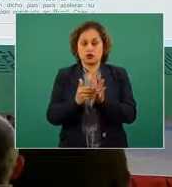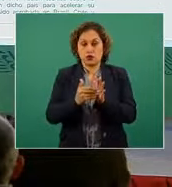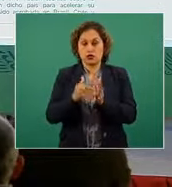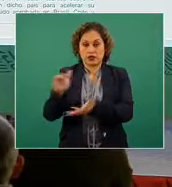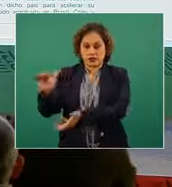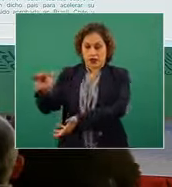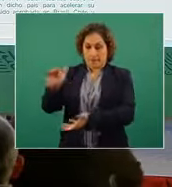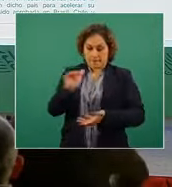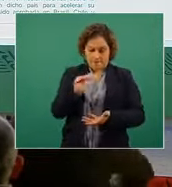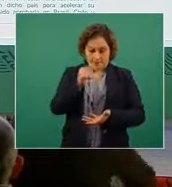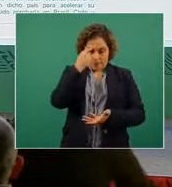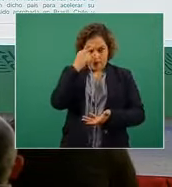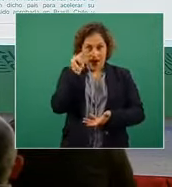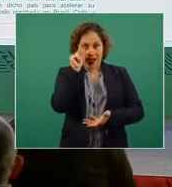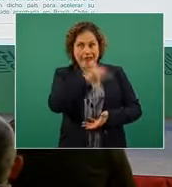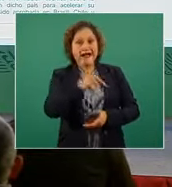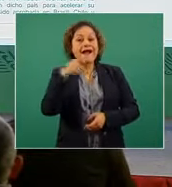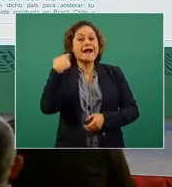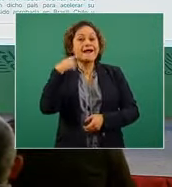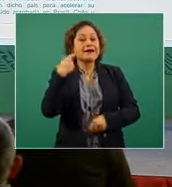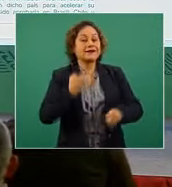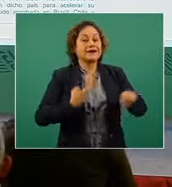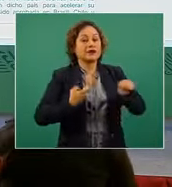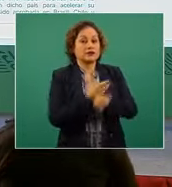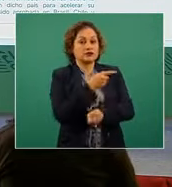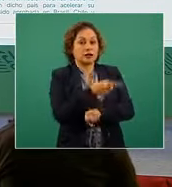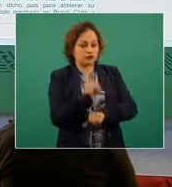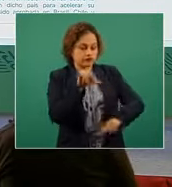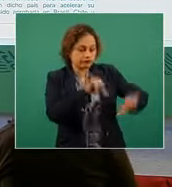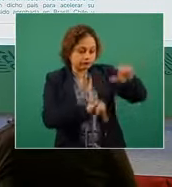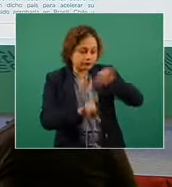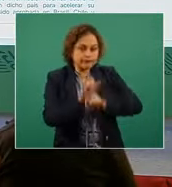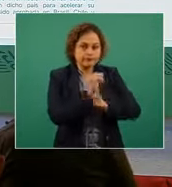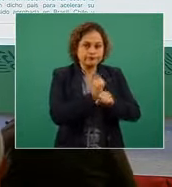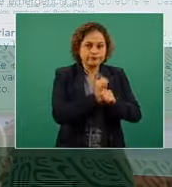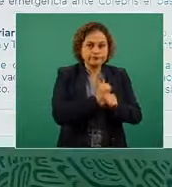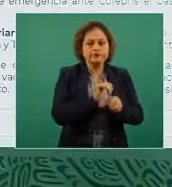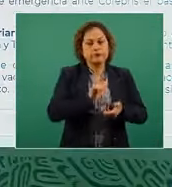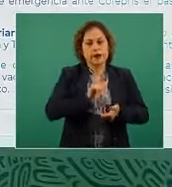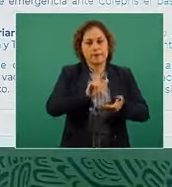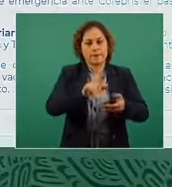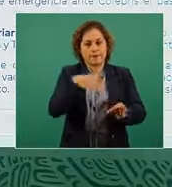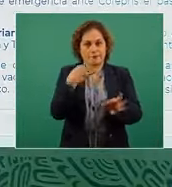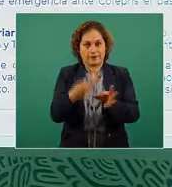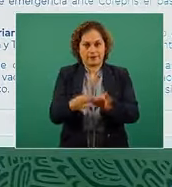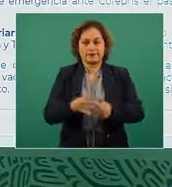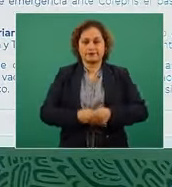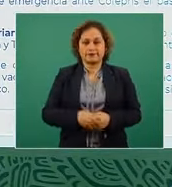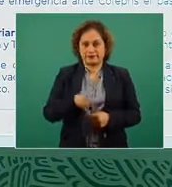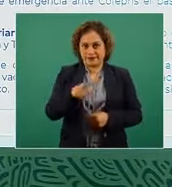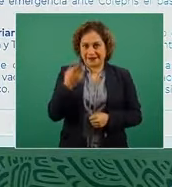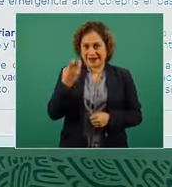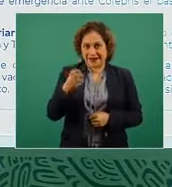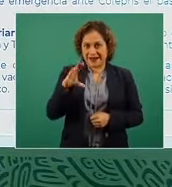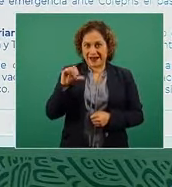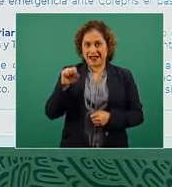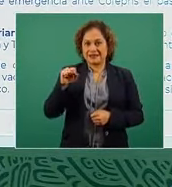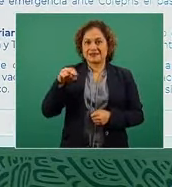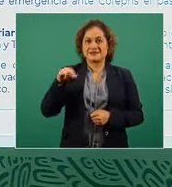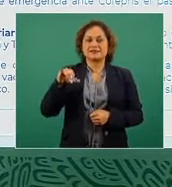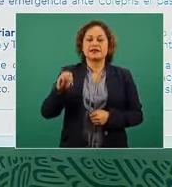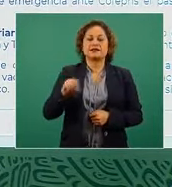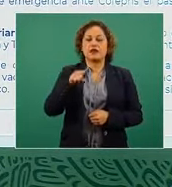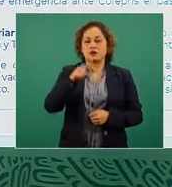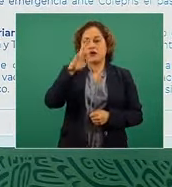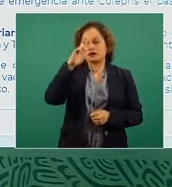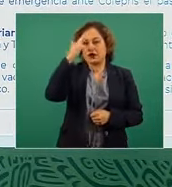Entonces, esta solicitud está presentada, es CanSino. ¿Se acuerdan que firmamos desde octubre? Firmamos con CanSino, incluso